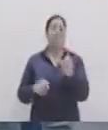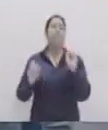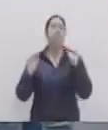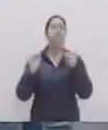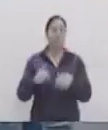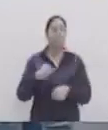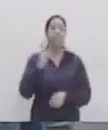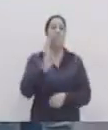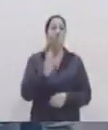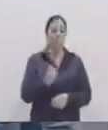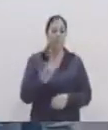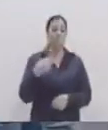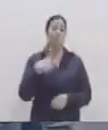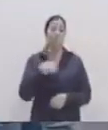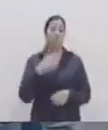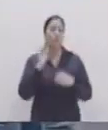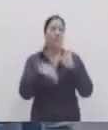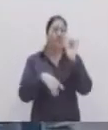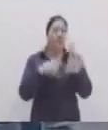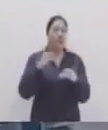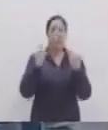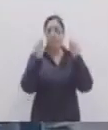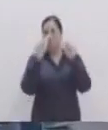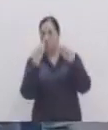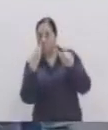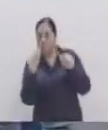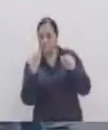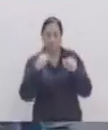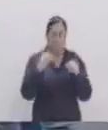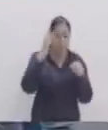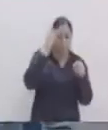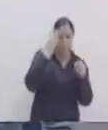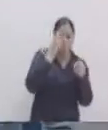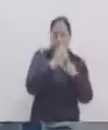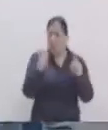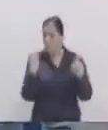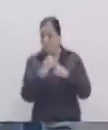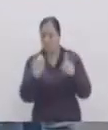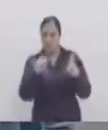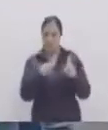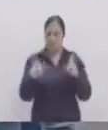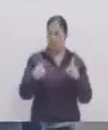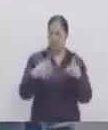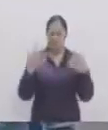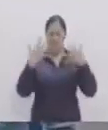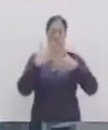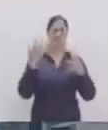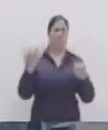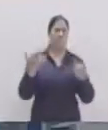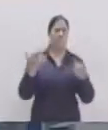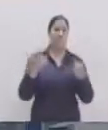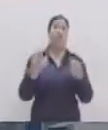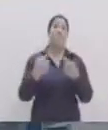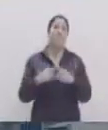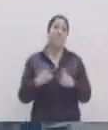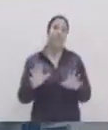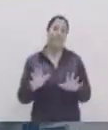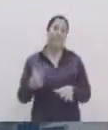encontramos que, o pensamos que tiene dos verbos una oración, ¿verdad? Claro. Cuando en realidad solo tiene un verbo y se le puede agregar